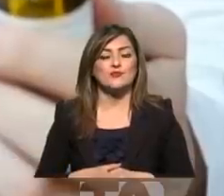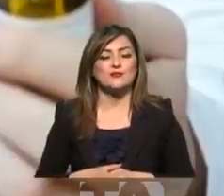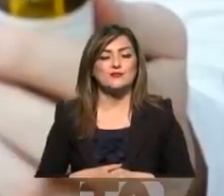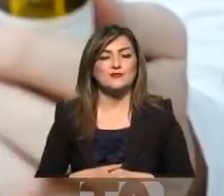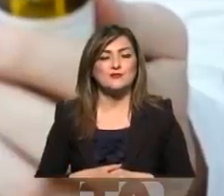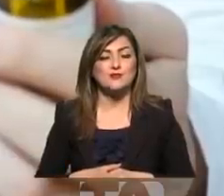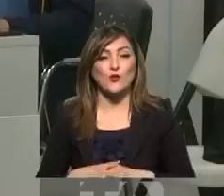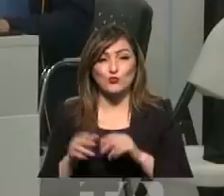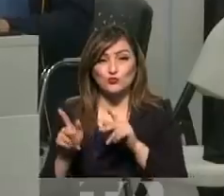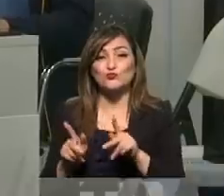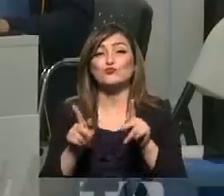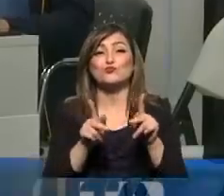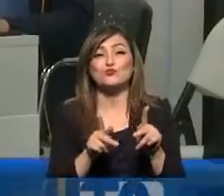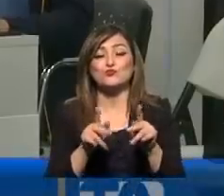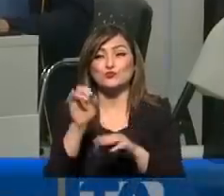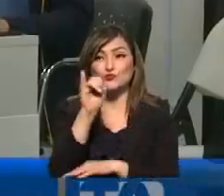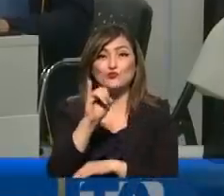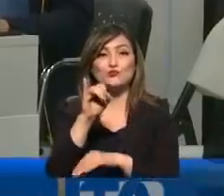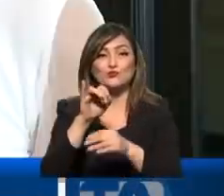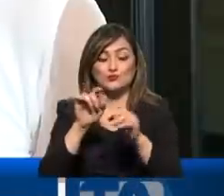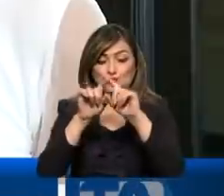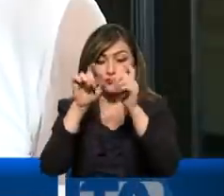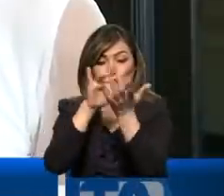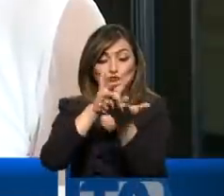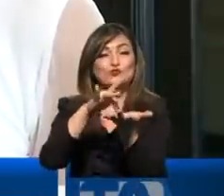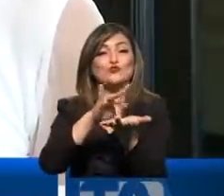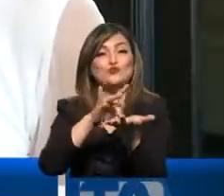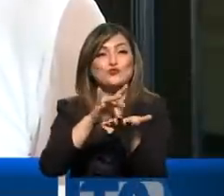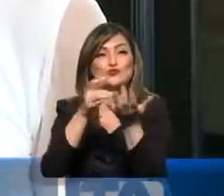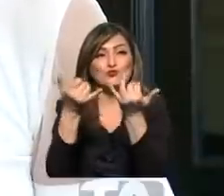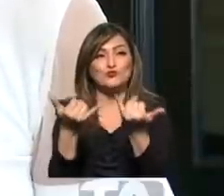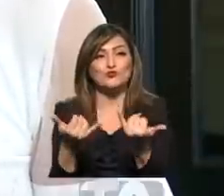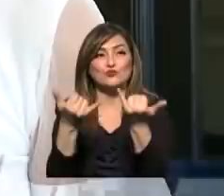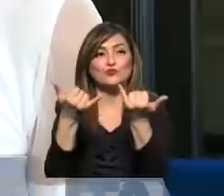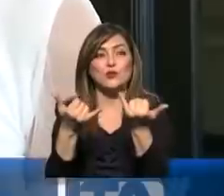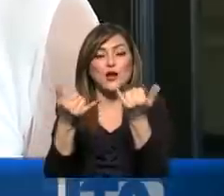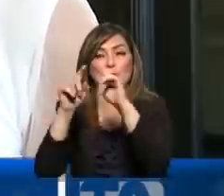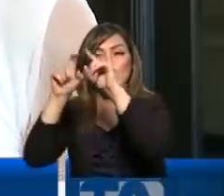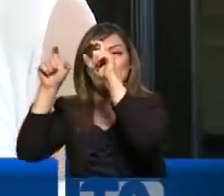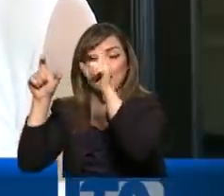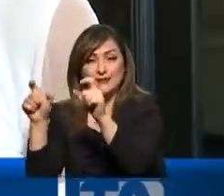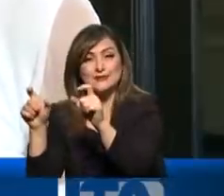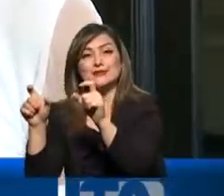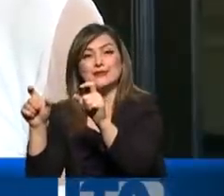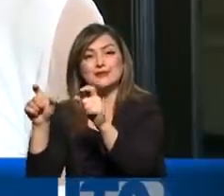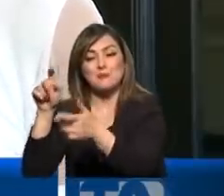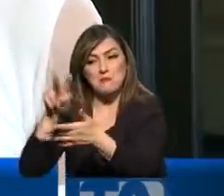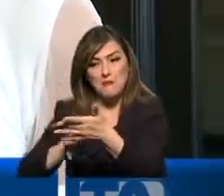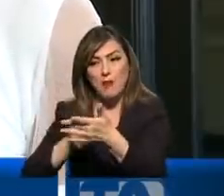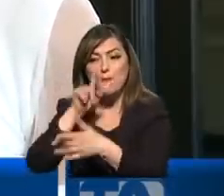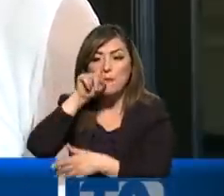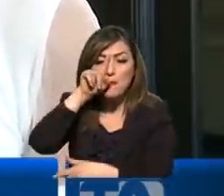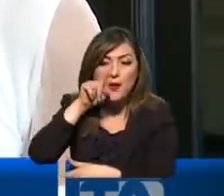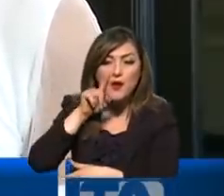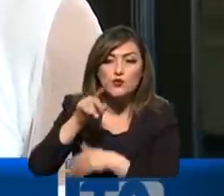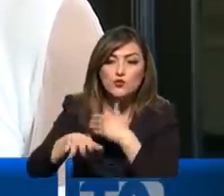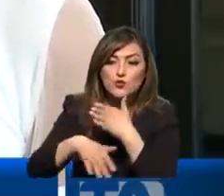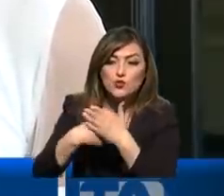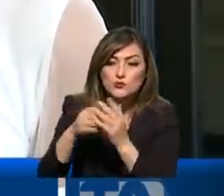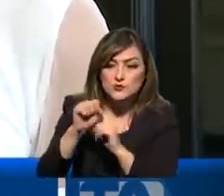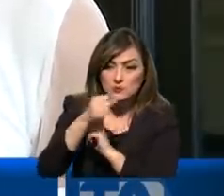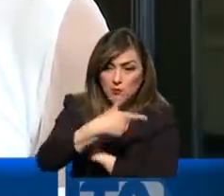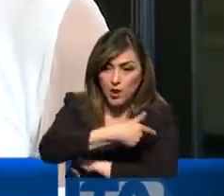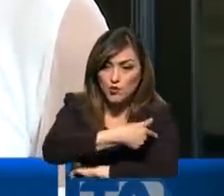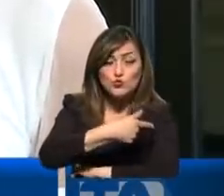Asimismo, están preparándose en la industria farmacéutica. Unir, en este caso, lo que somos la parte empresarial, validar que los empleados cuenten con un sistema